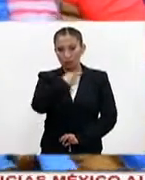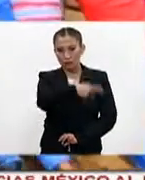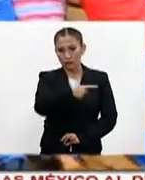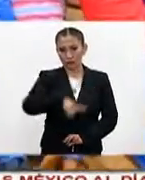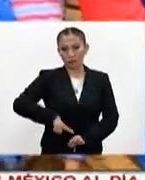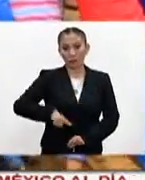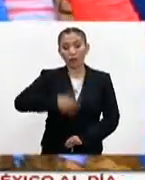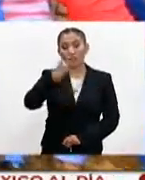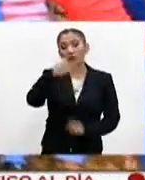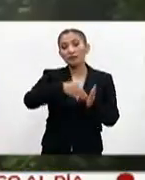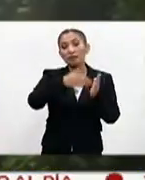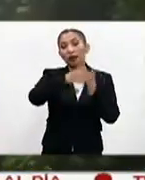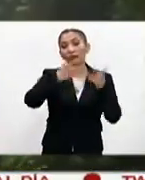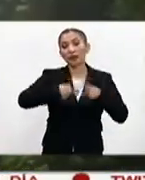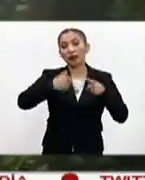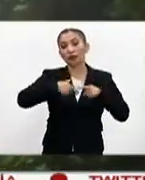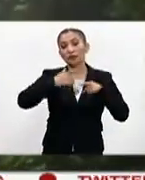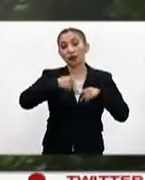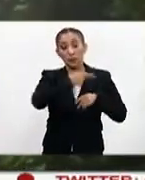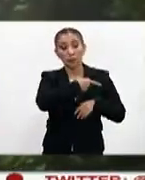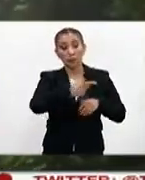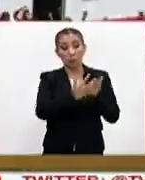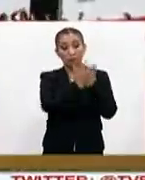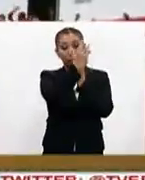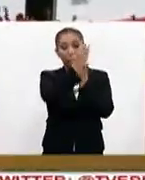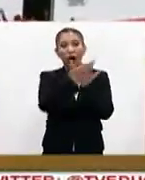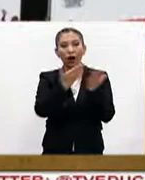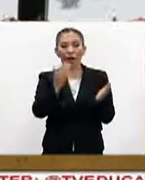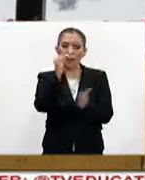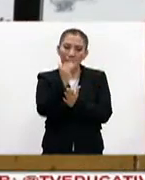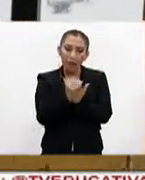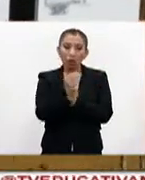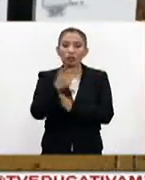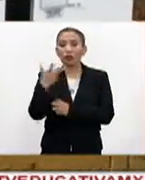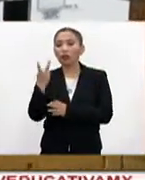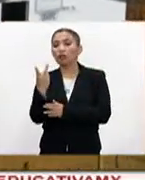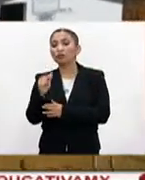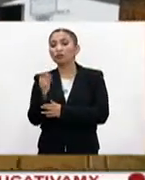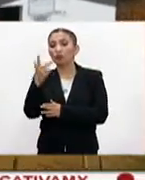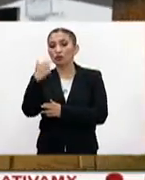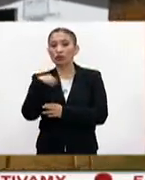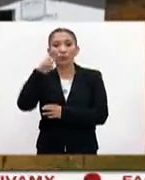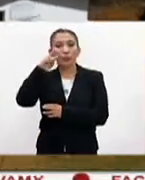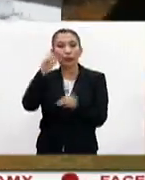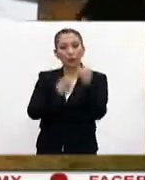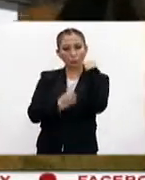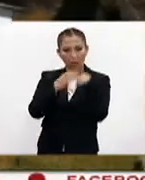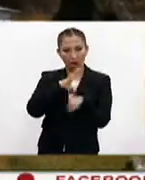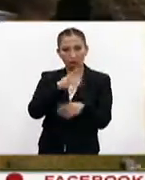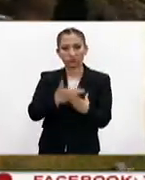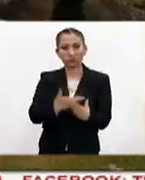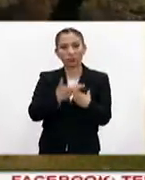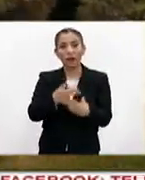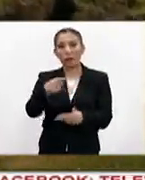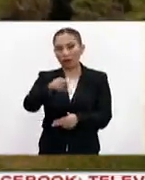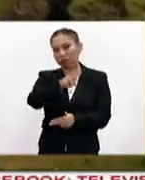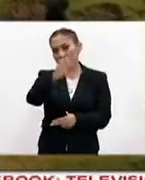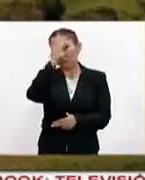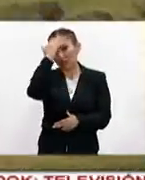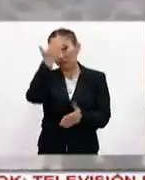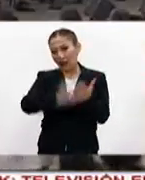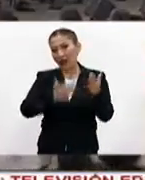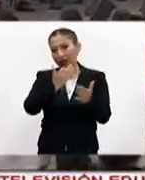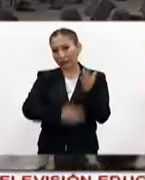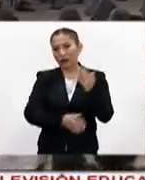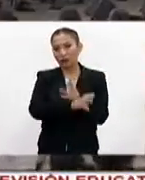sexenio 2 millones de personas salieron de pobreza extrema y 2.8 superaron la carencia alimentaria, aunque reconoció retos